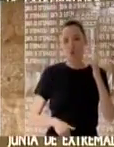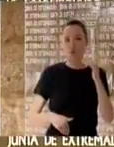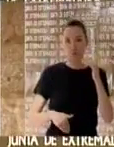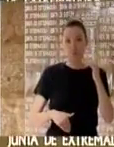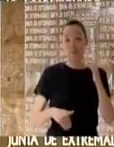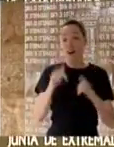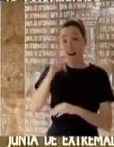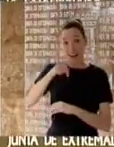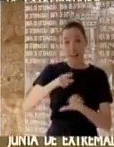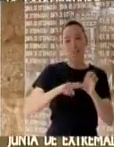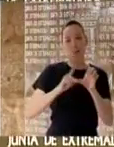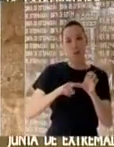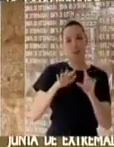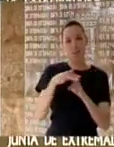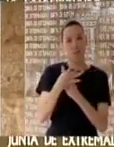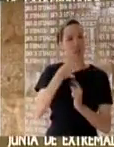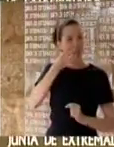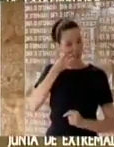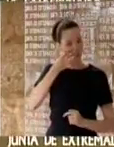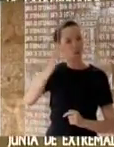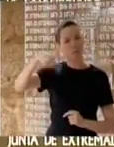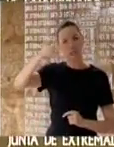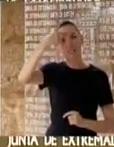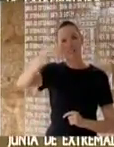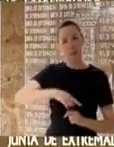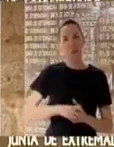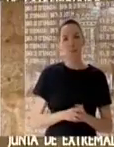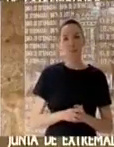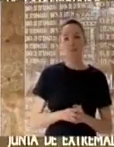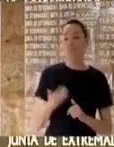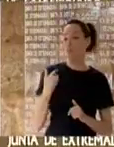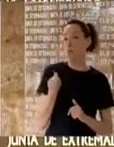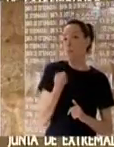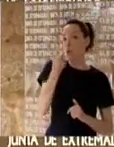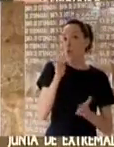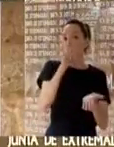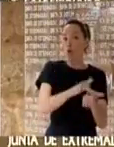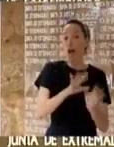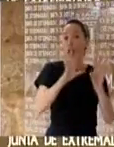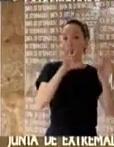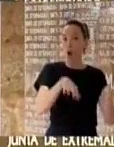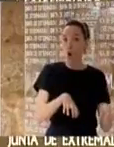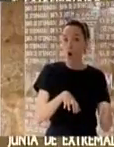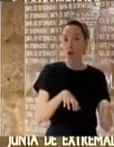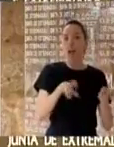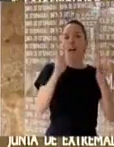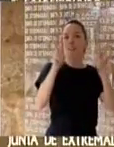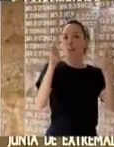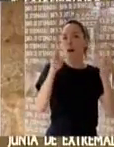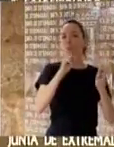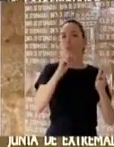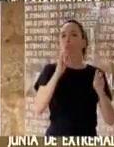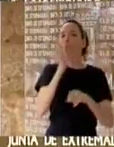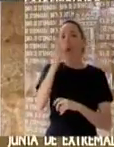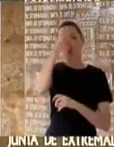en Extremadura, lo saben ustedes muy bien. Yo estuve hace poco en León, donde el tema es la despoblación. Estuve